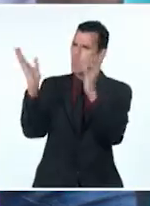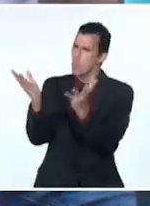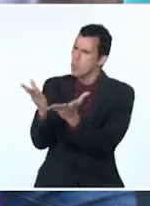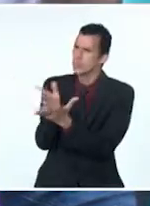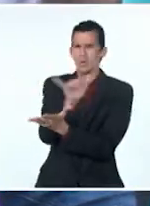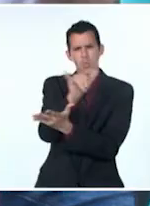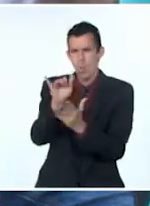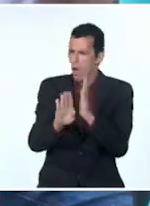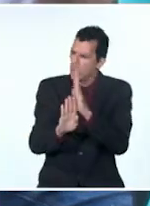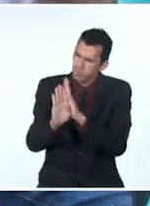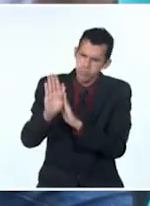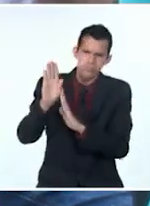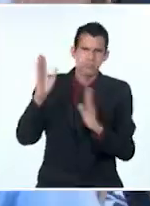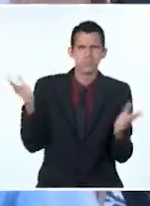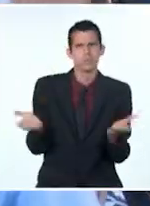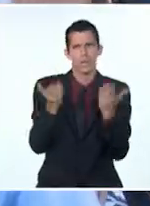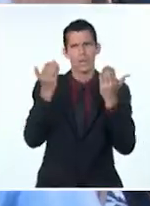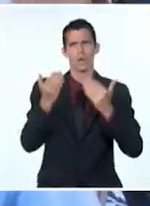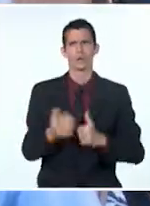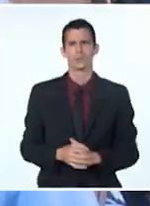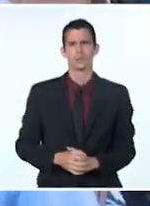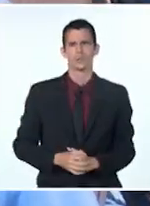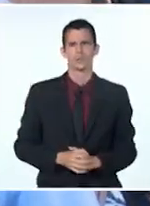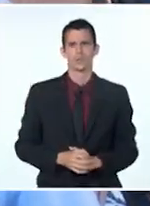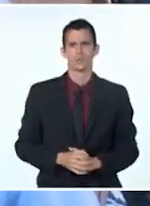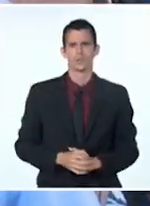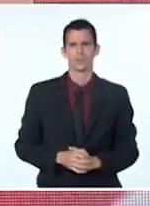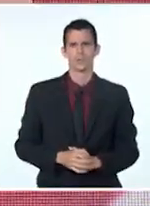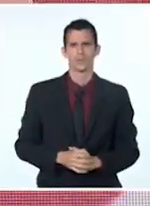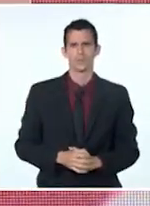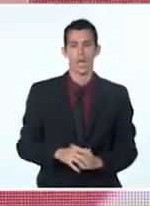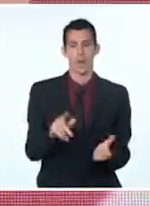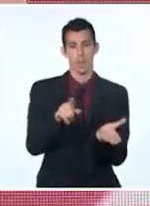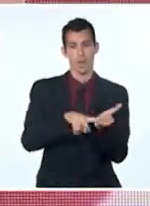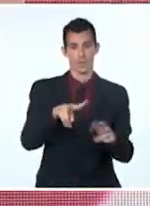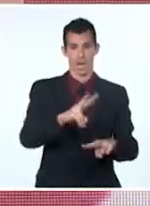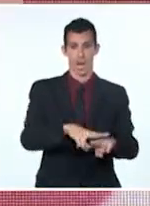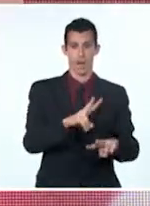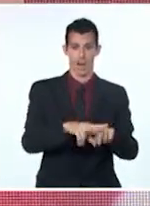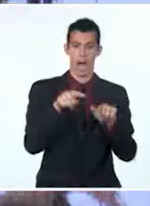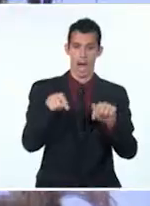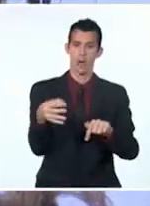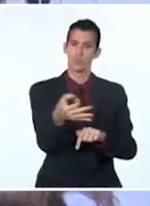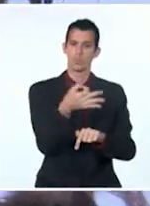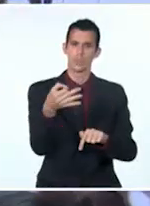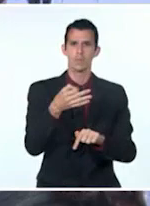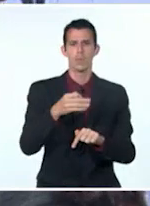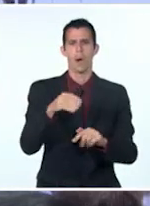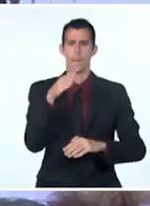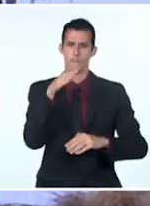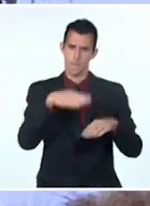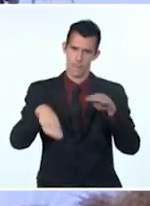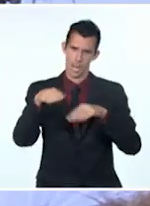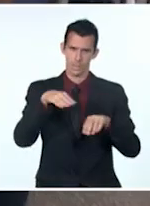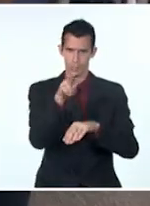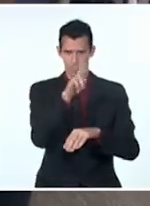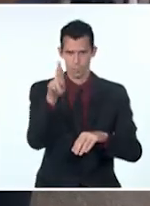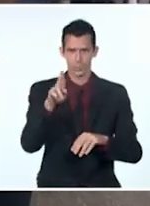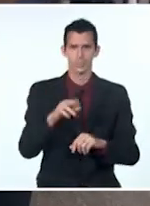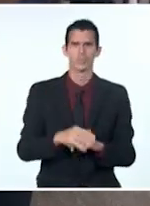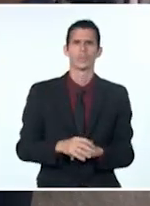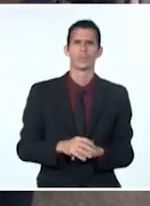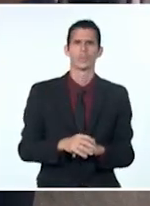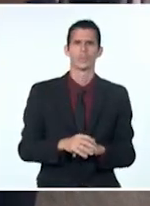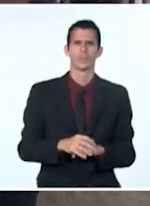del Fanguito, en el municipio habanero de Plaza, el acto de celebración por los 36 años de estos centros a los que el propio Fidel llamó